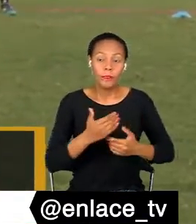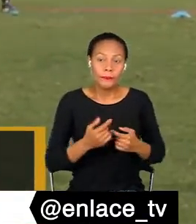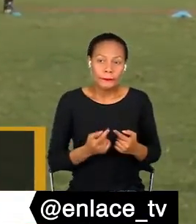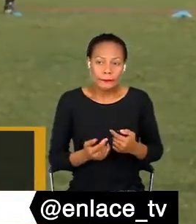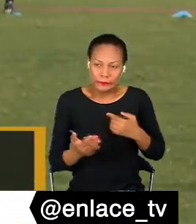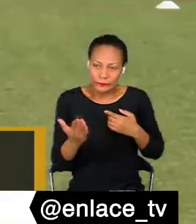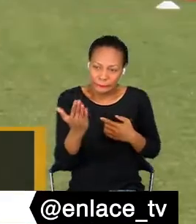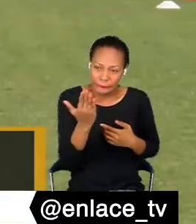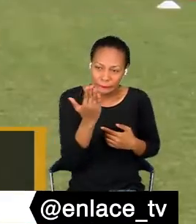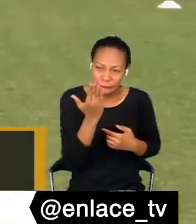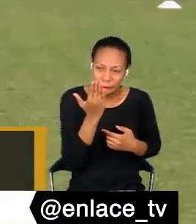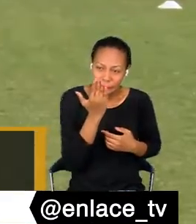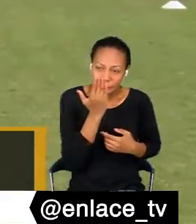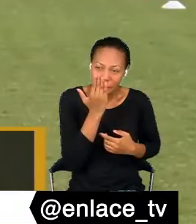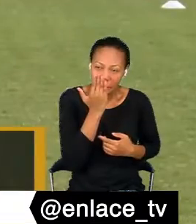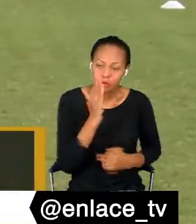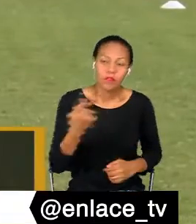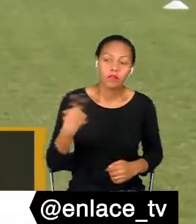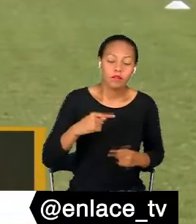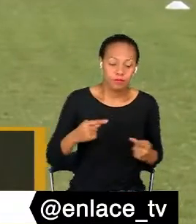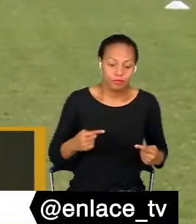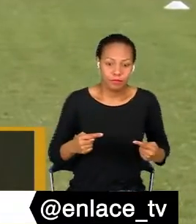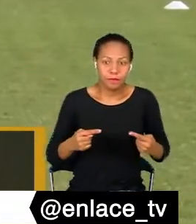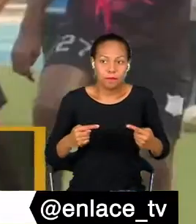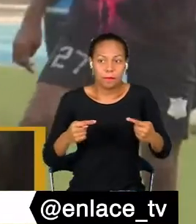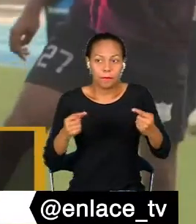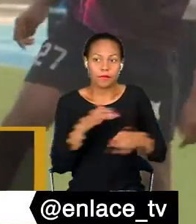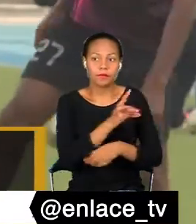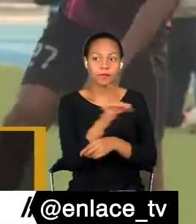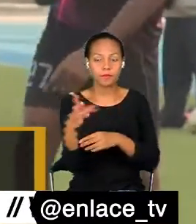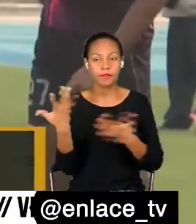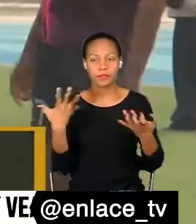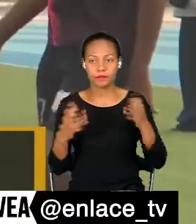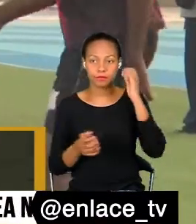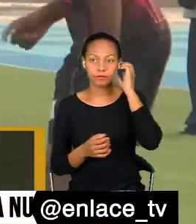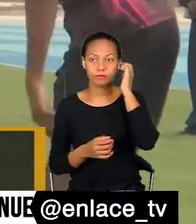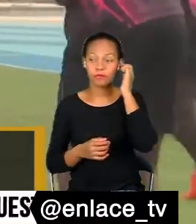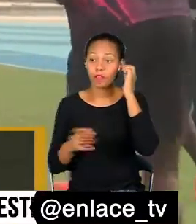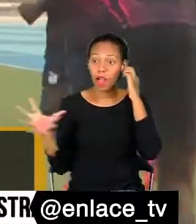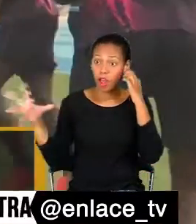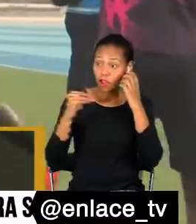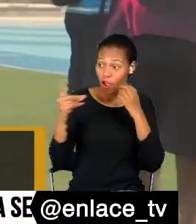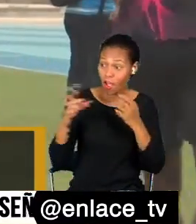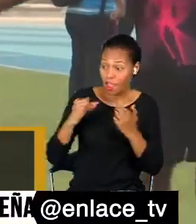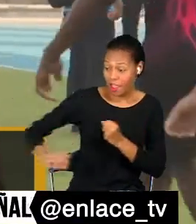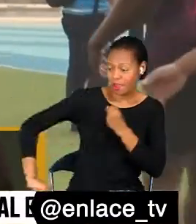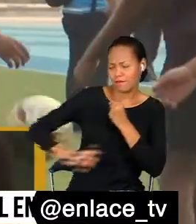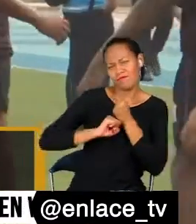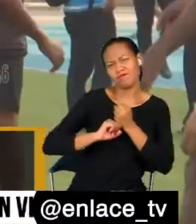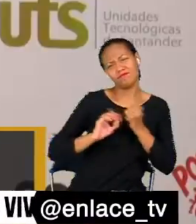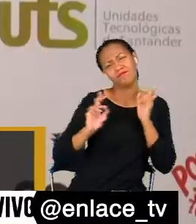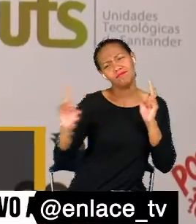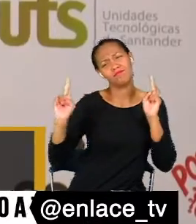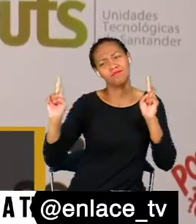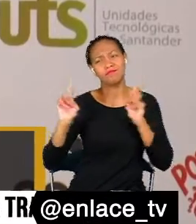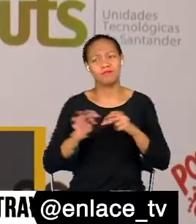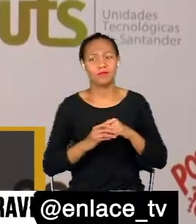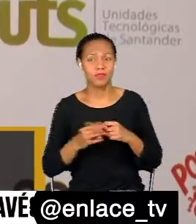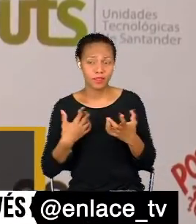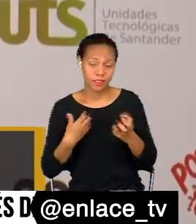es clasificar al equipo e ir avanzando. A toda la hinchada que nos apoye, pues este es un equipo que en ese de las cosas